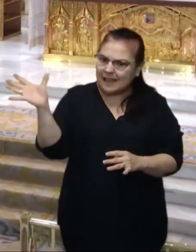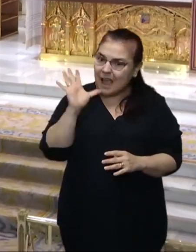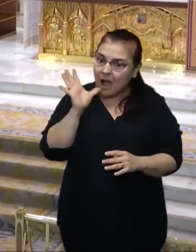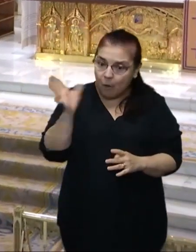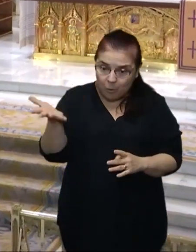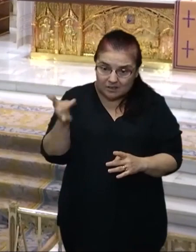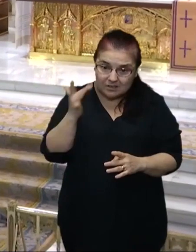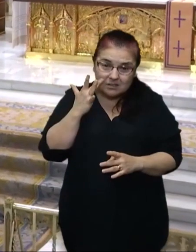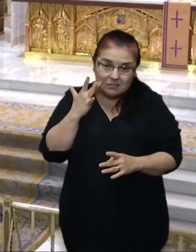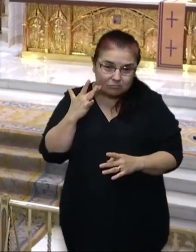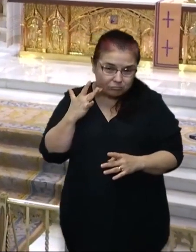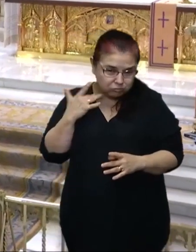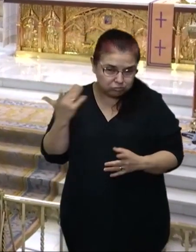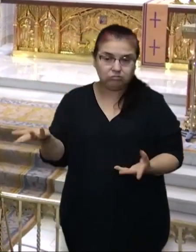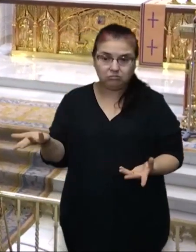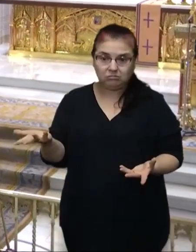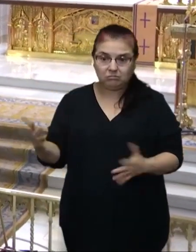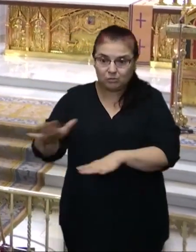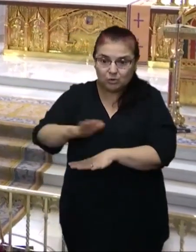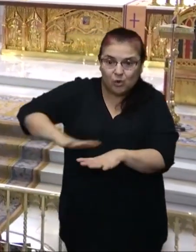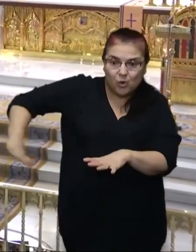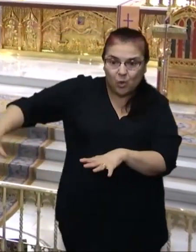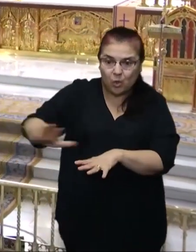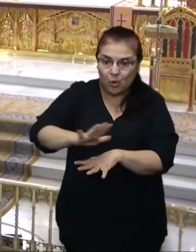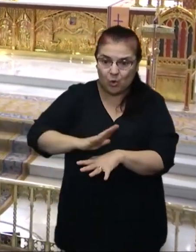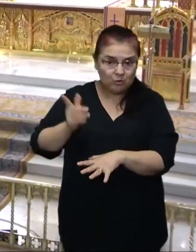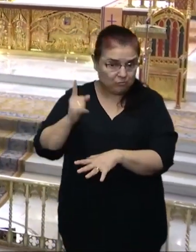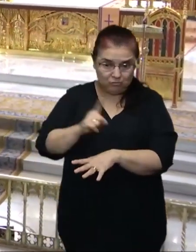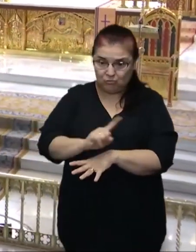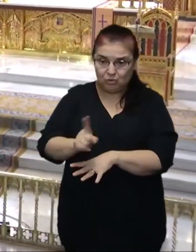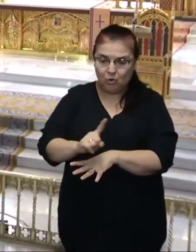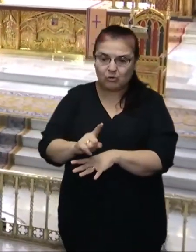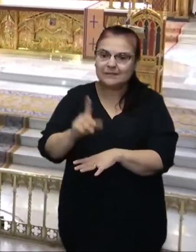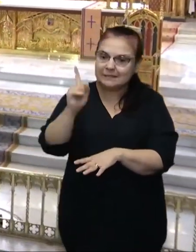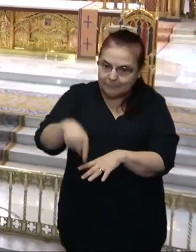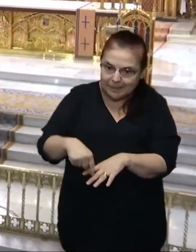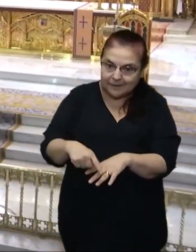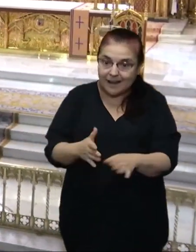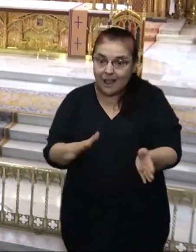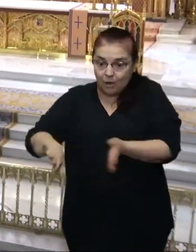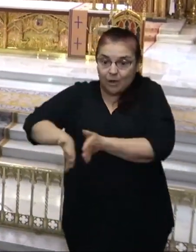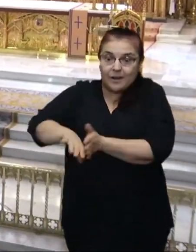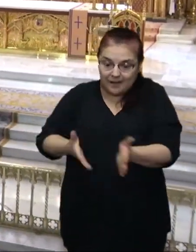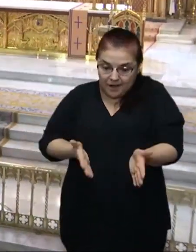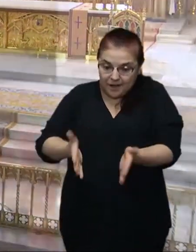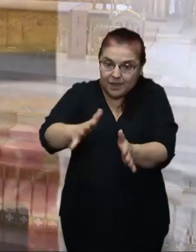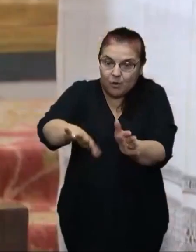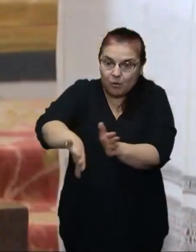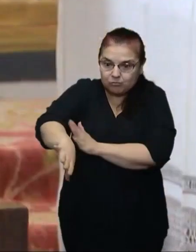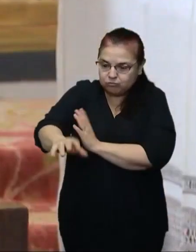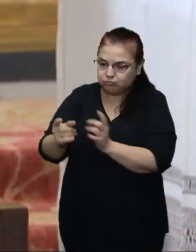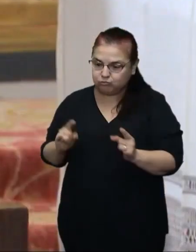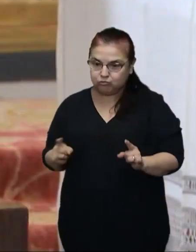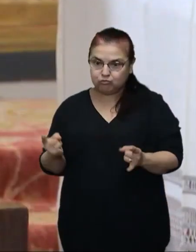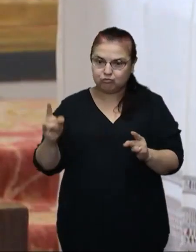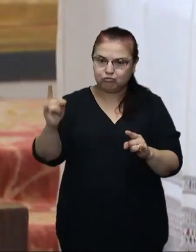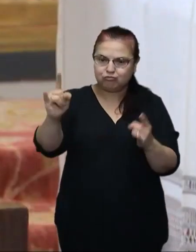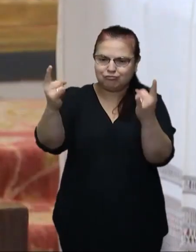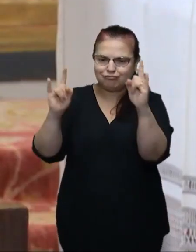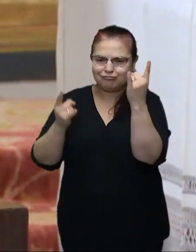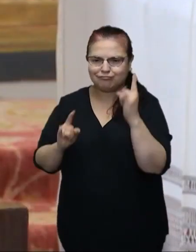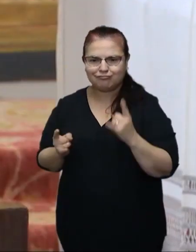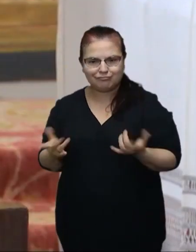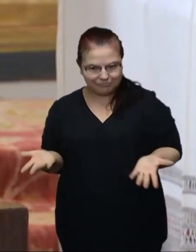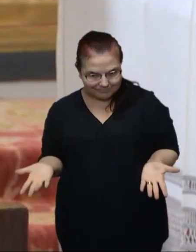sanear todo lo que hay alrededor, sino que en las riberas, a los lados del torrente, crecerá